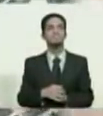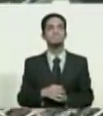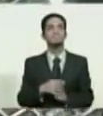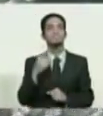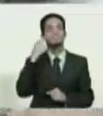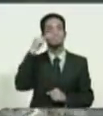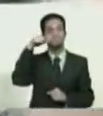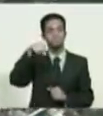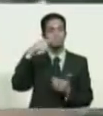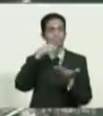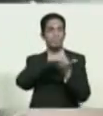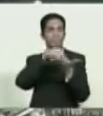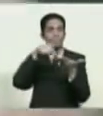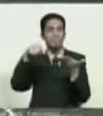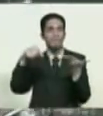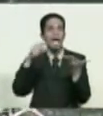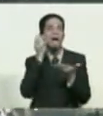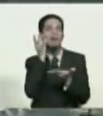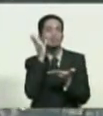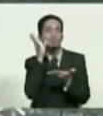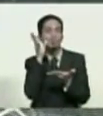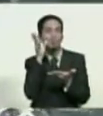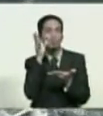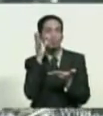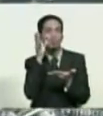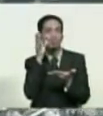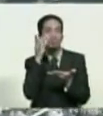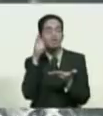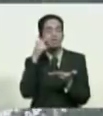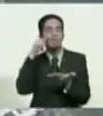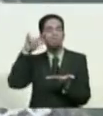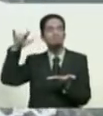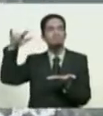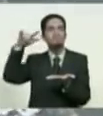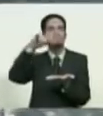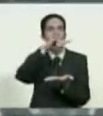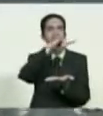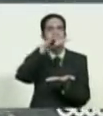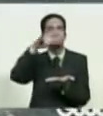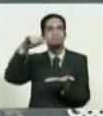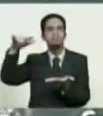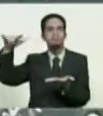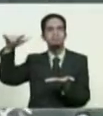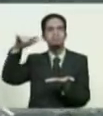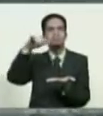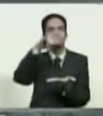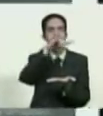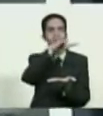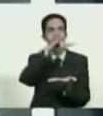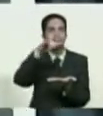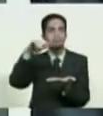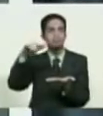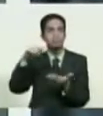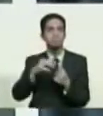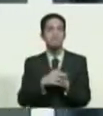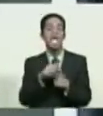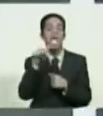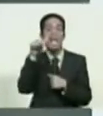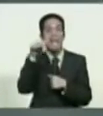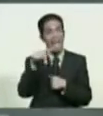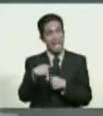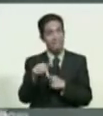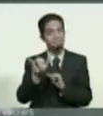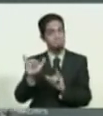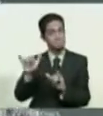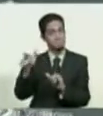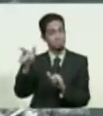las trazas de las veces que el artefacto estuvo volando en el municipio Chinácota